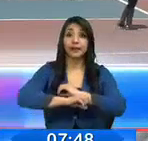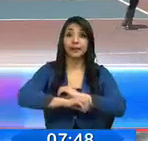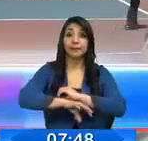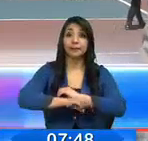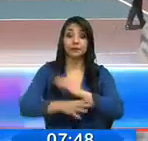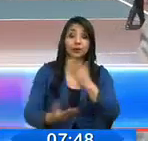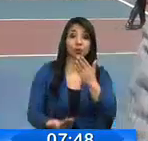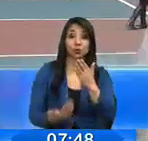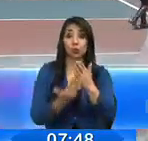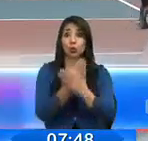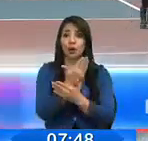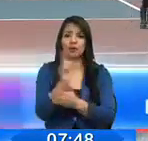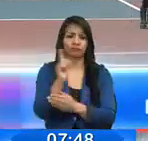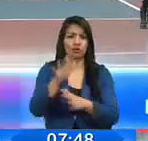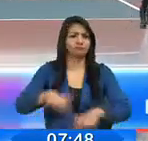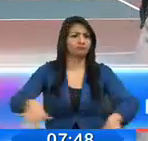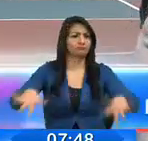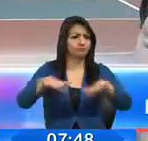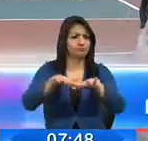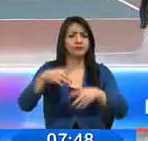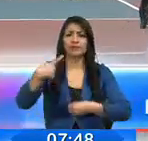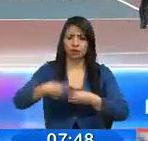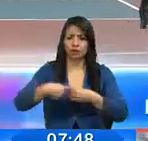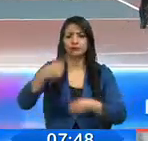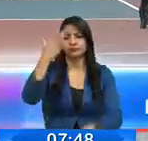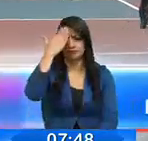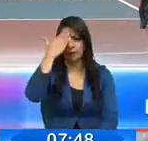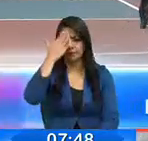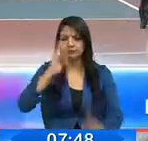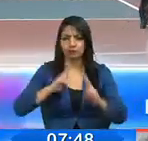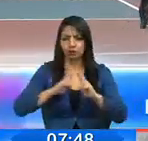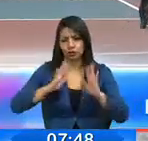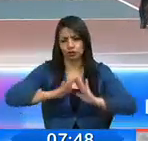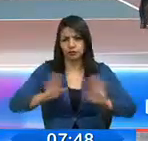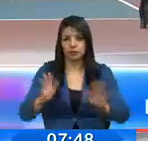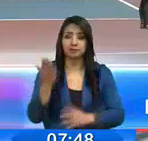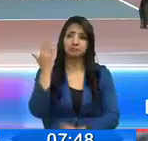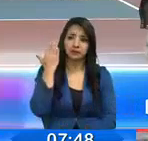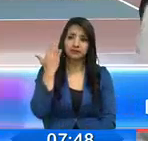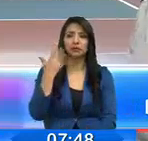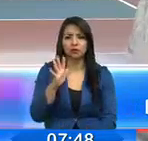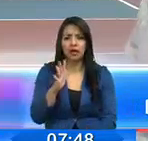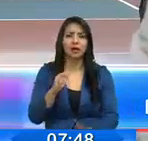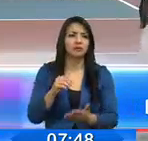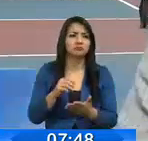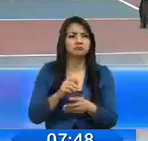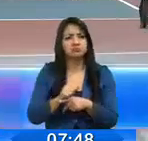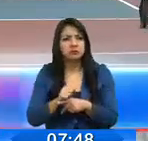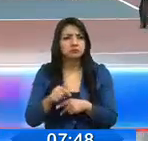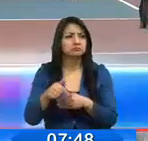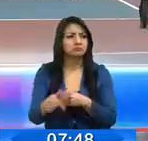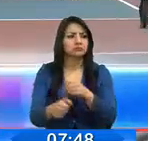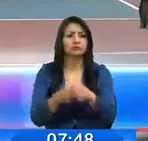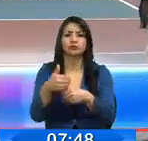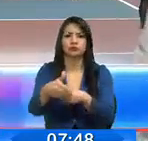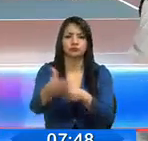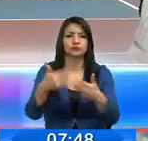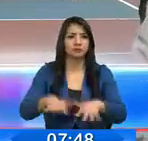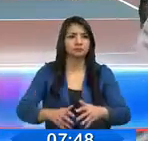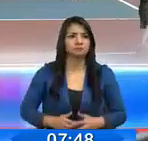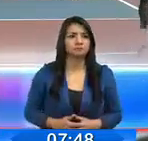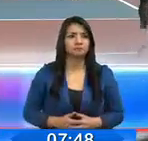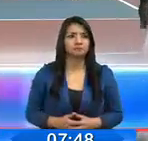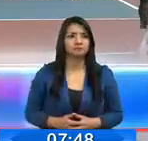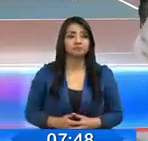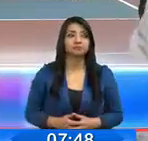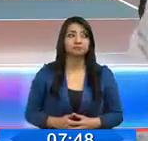es una campaña que ya la comunidad la conoce, lo ha venido pues experimentando en estos últimos años y eso ha generado que